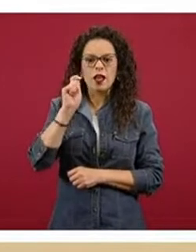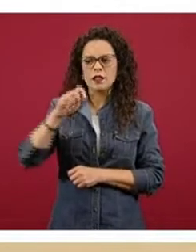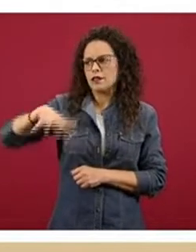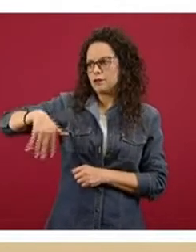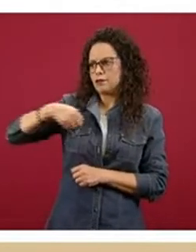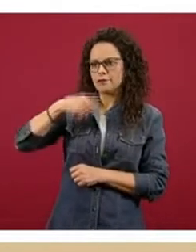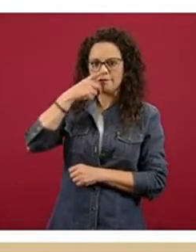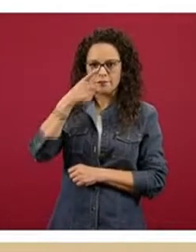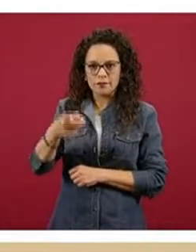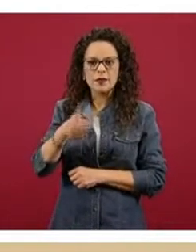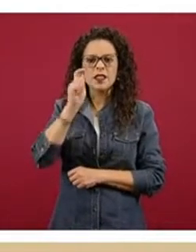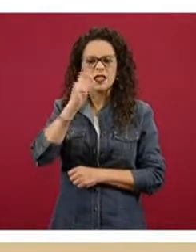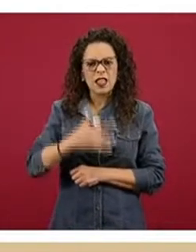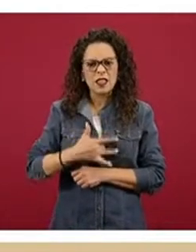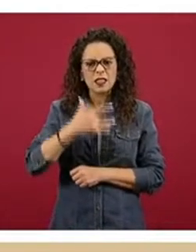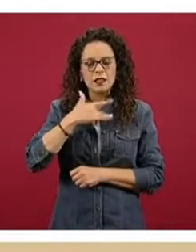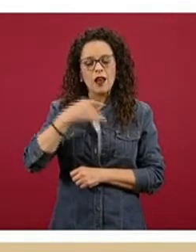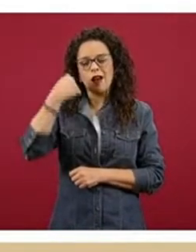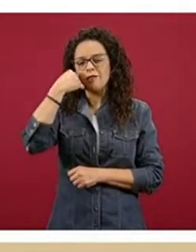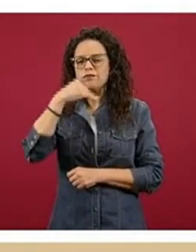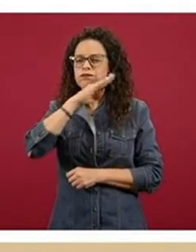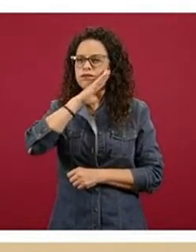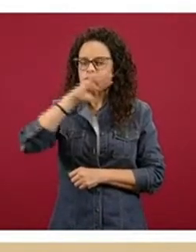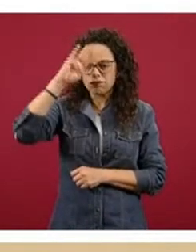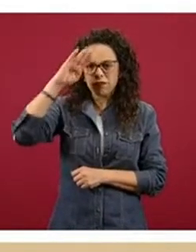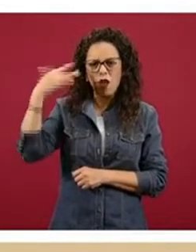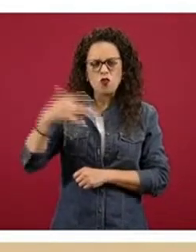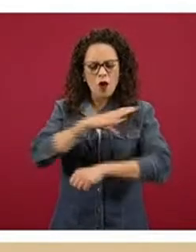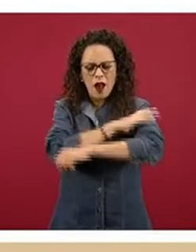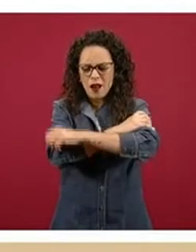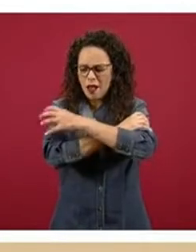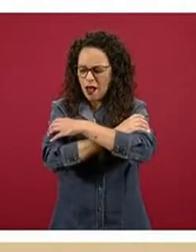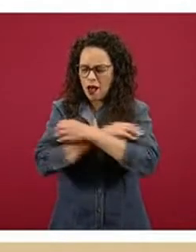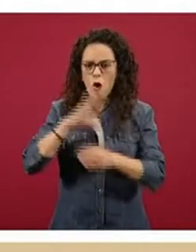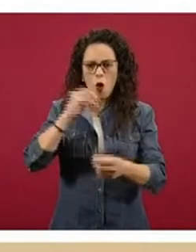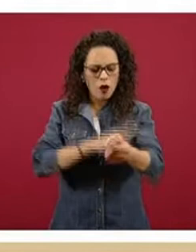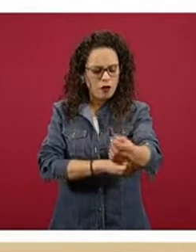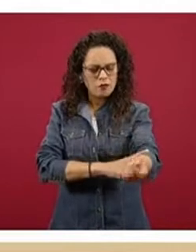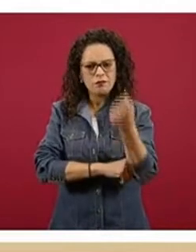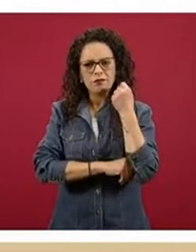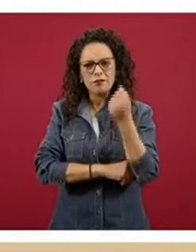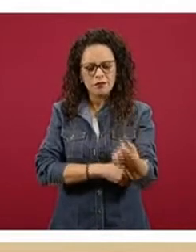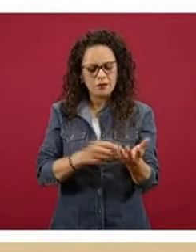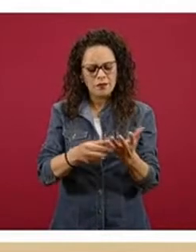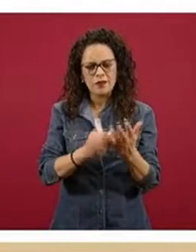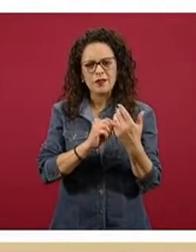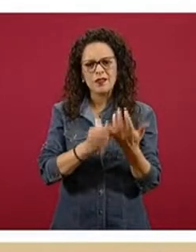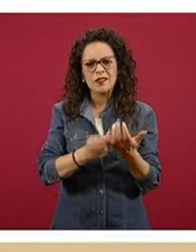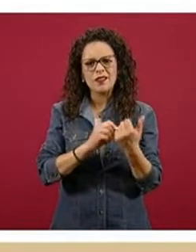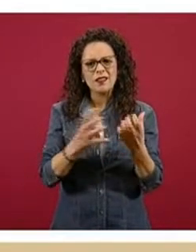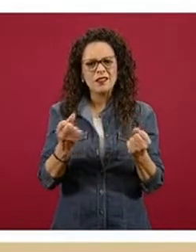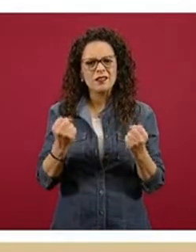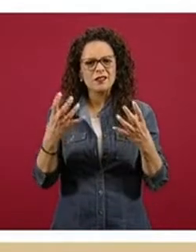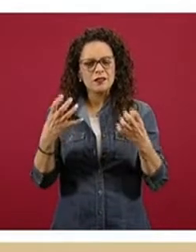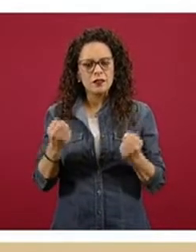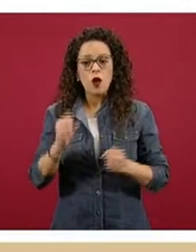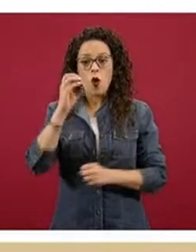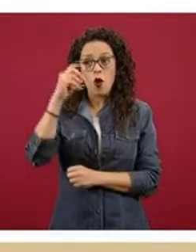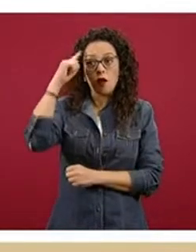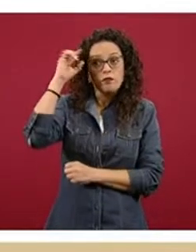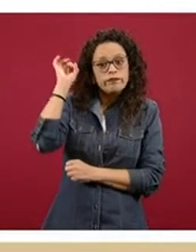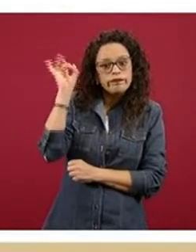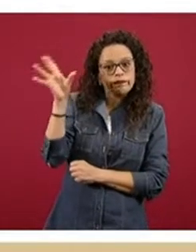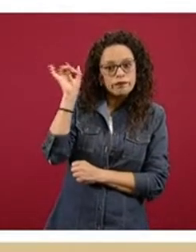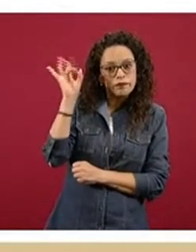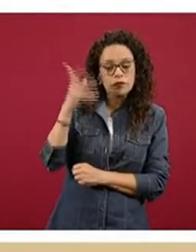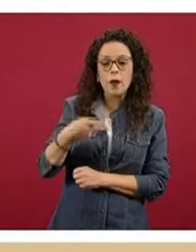principio: fiebre, dolor muscular, dolor de articulaciones, dolor de cabeza. Pero hay otro tipo